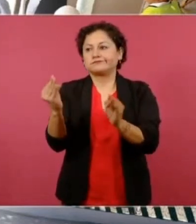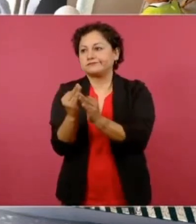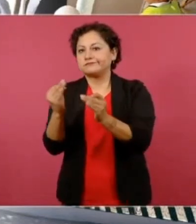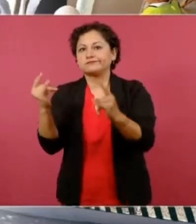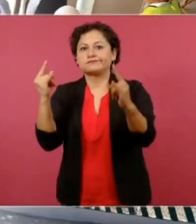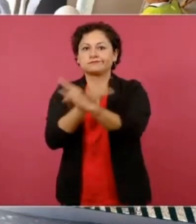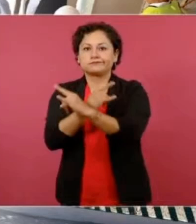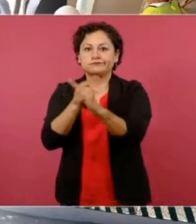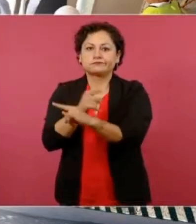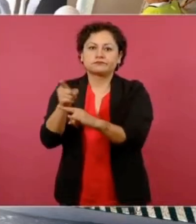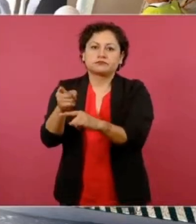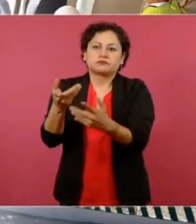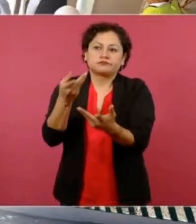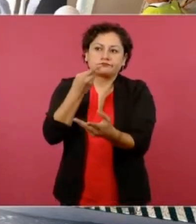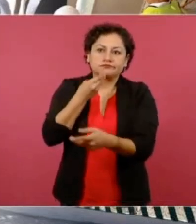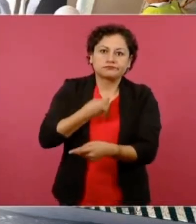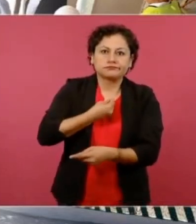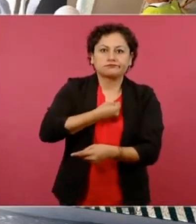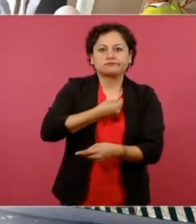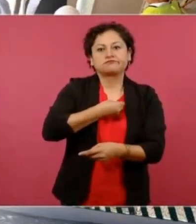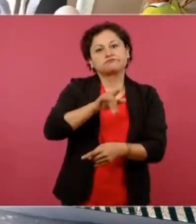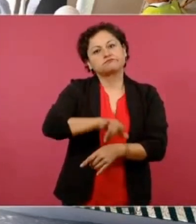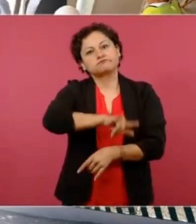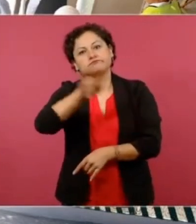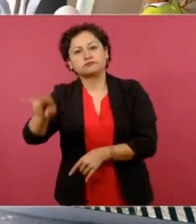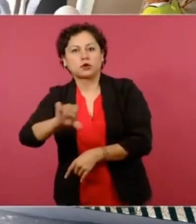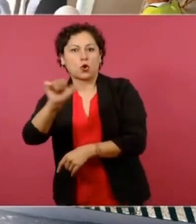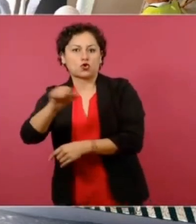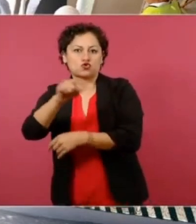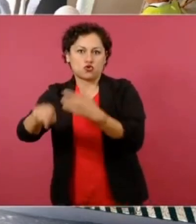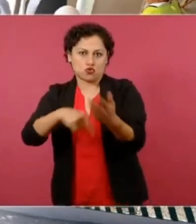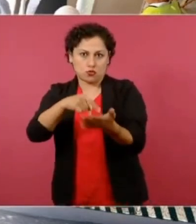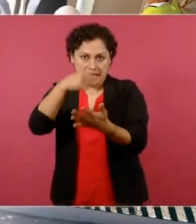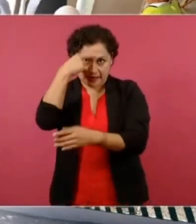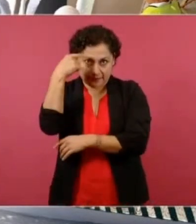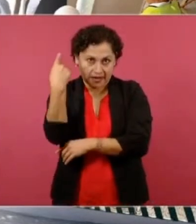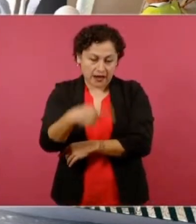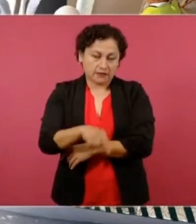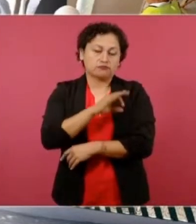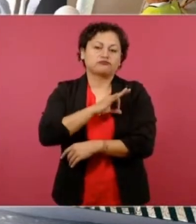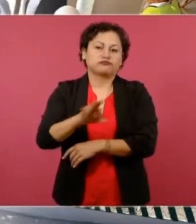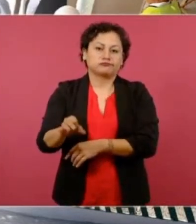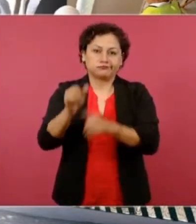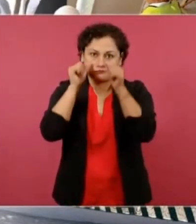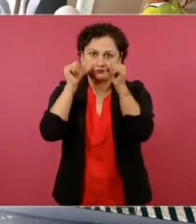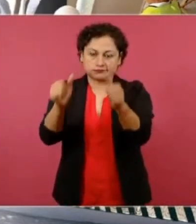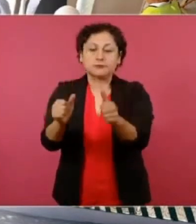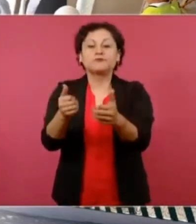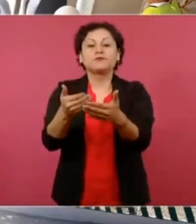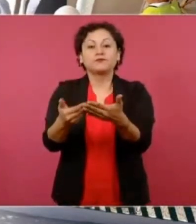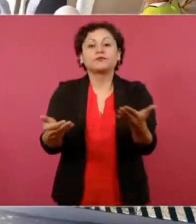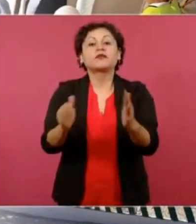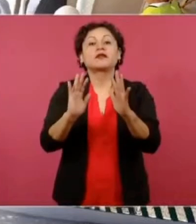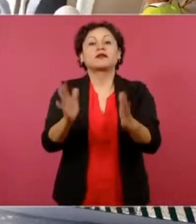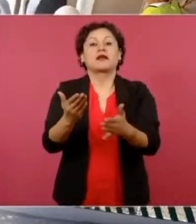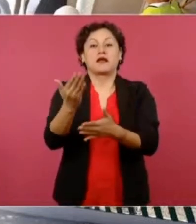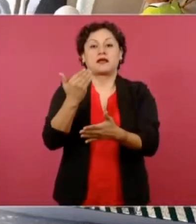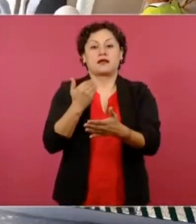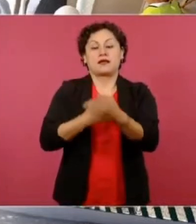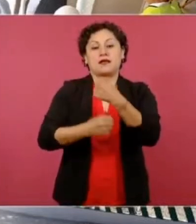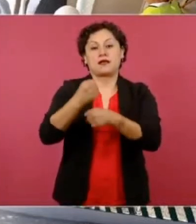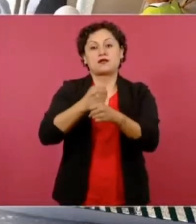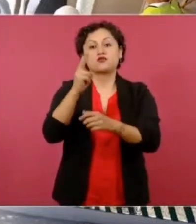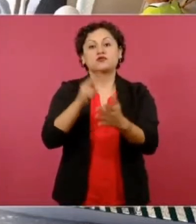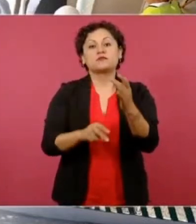tomar camino. Entonces se inició desde 2022 la